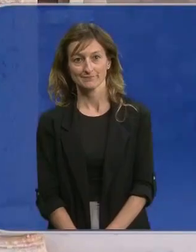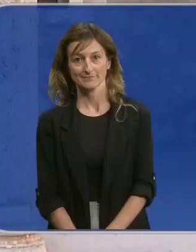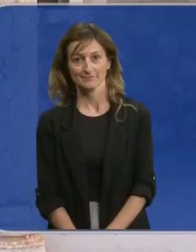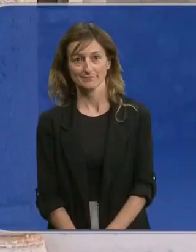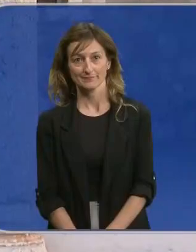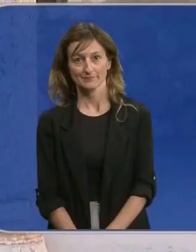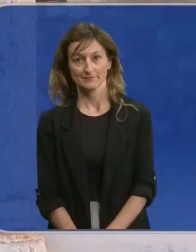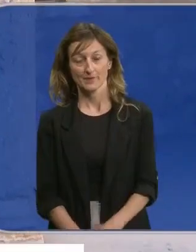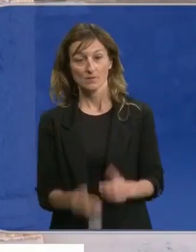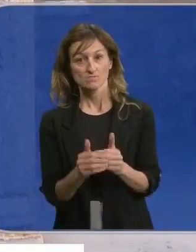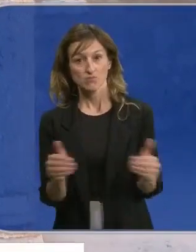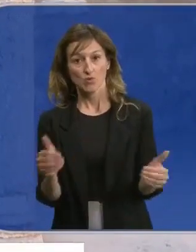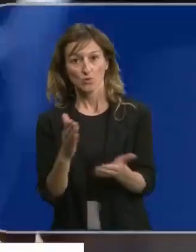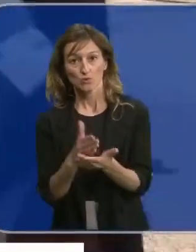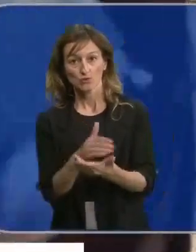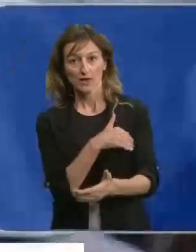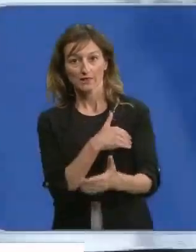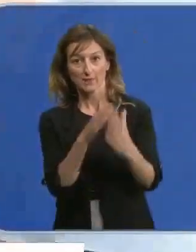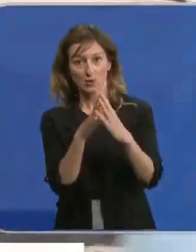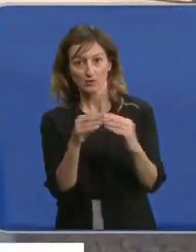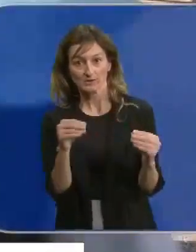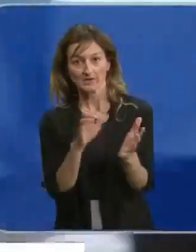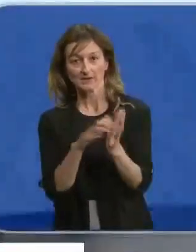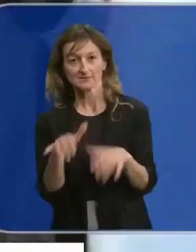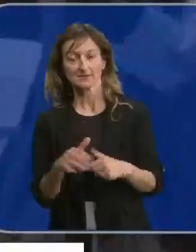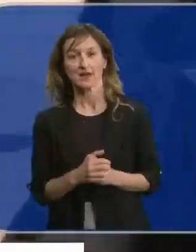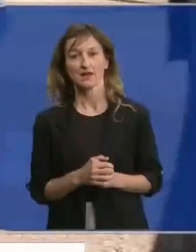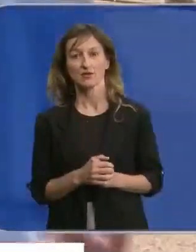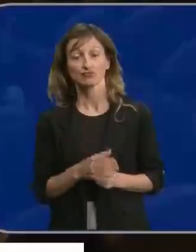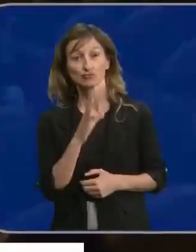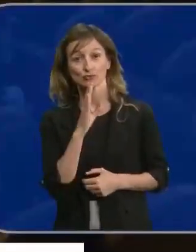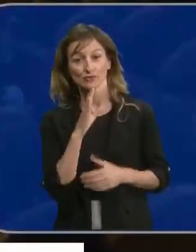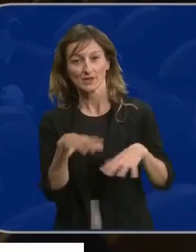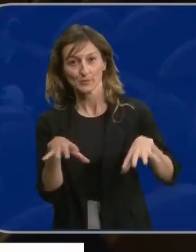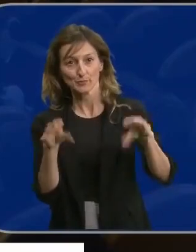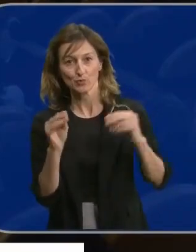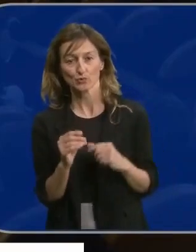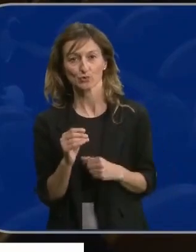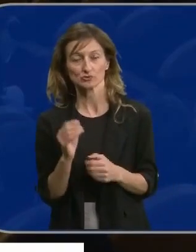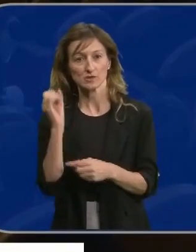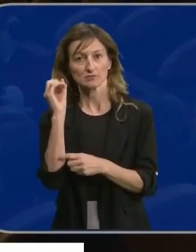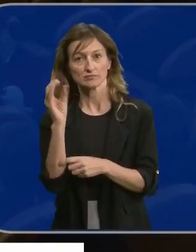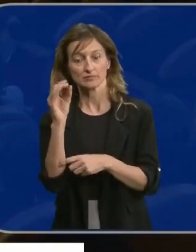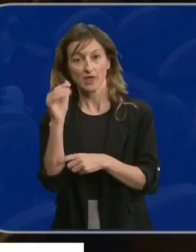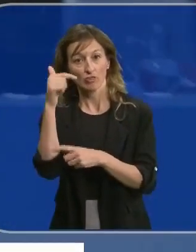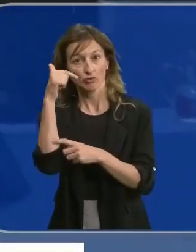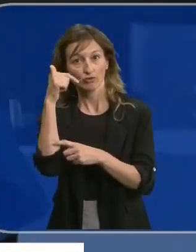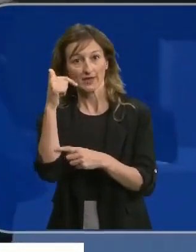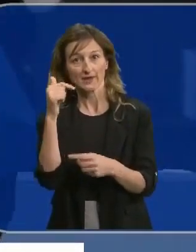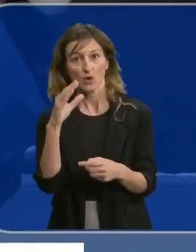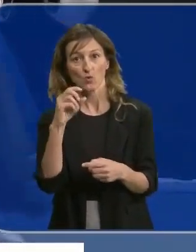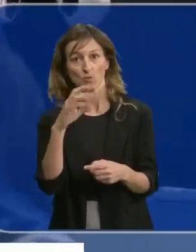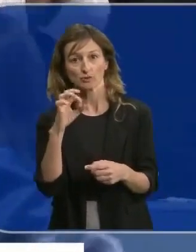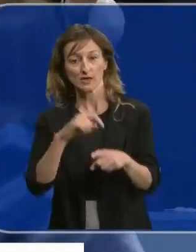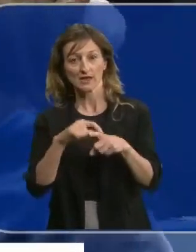conseguido apertura del curso académico de las universidades de Castilla y león ha tenido lugar en Burgos lección inaugural de la doctora Ester cubo